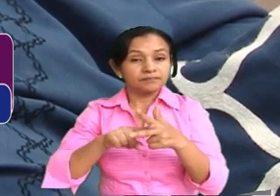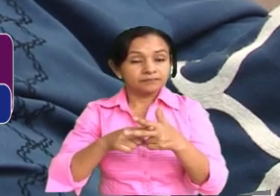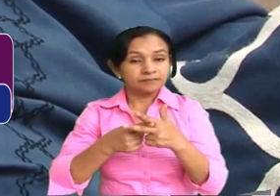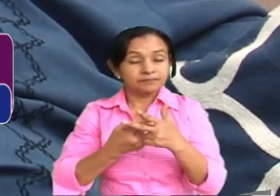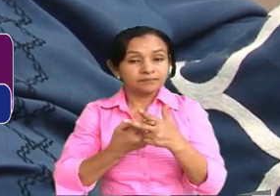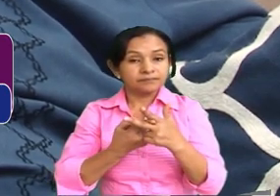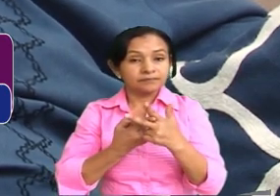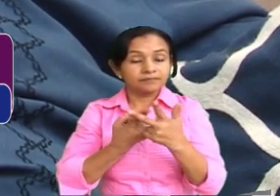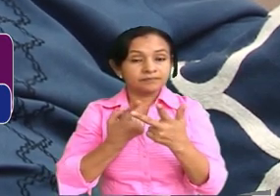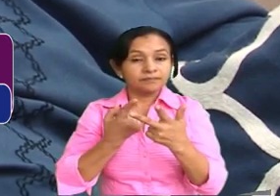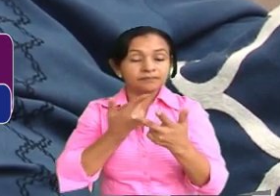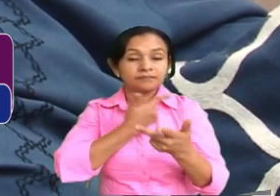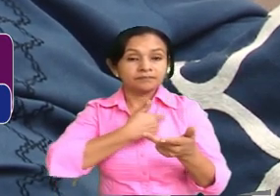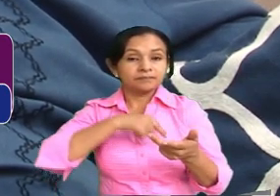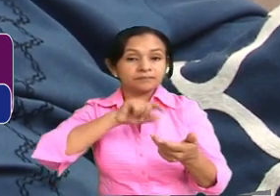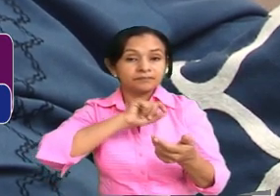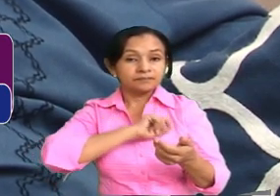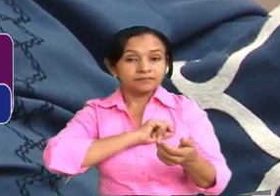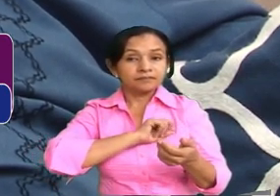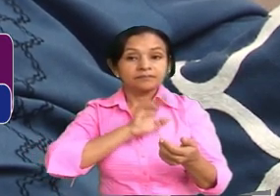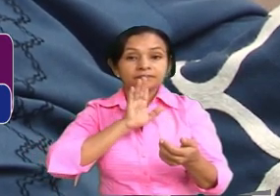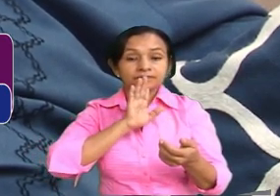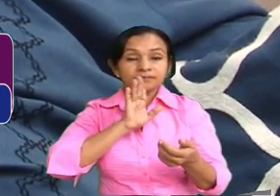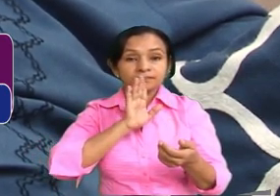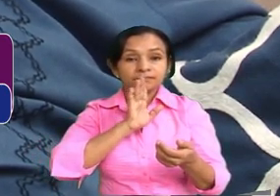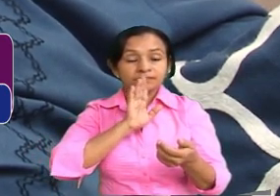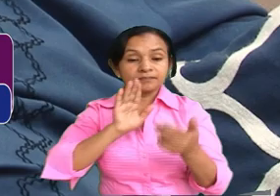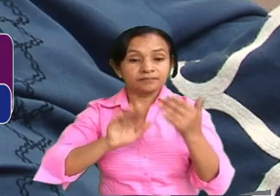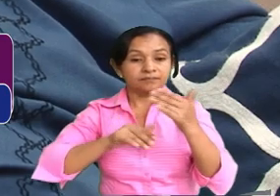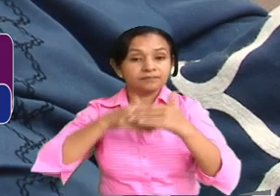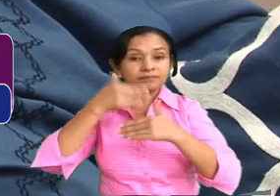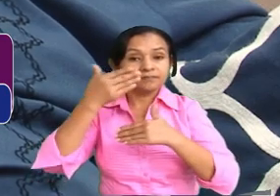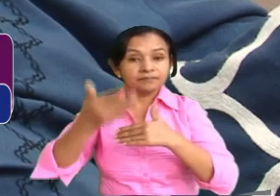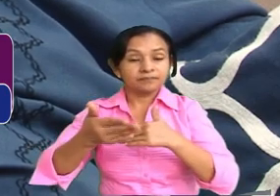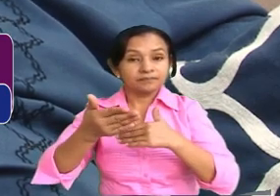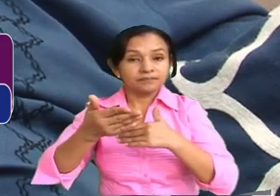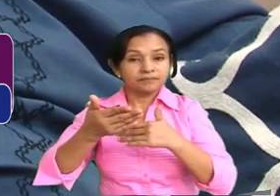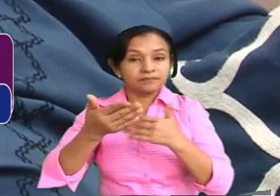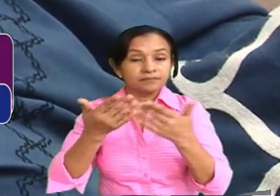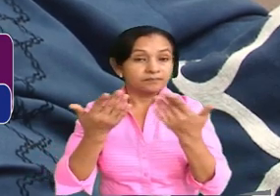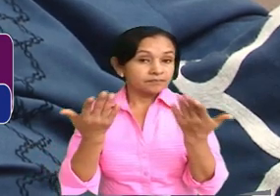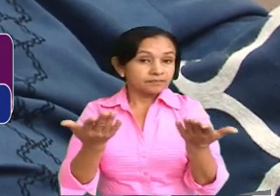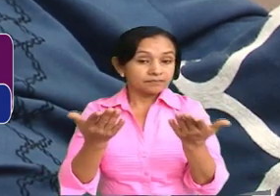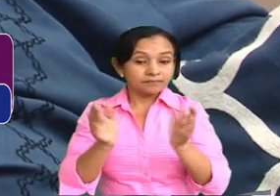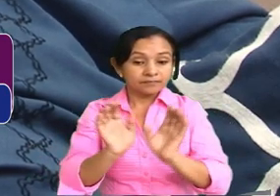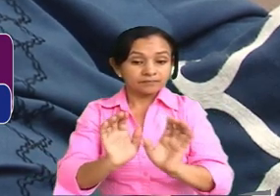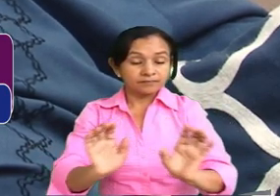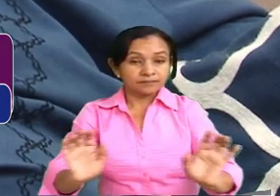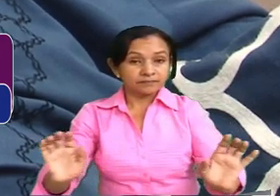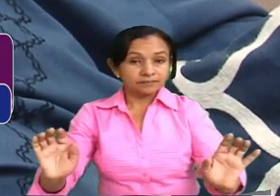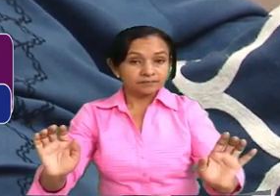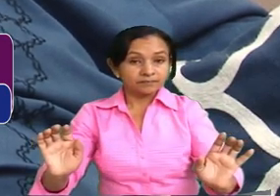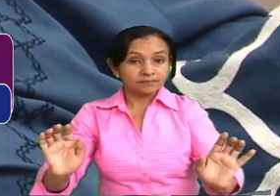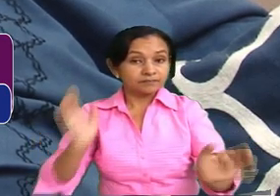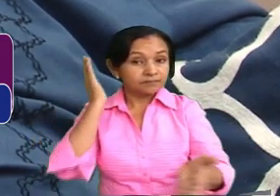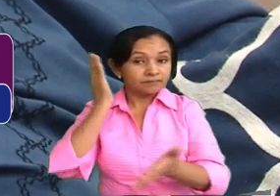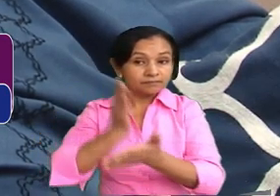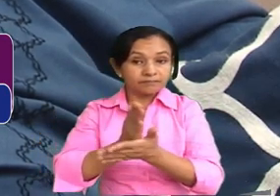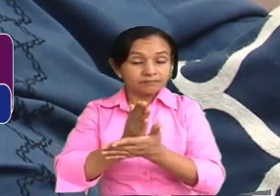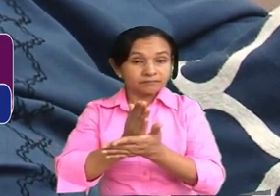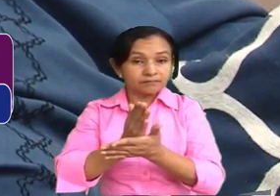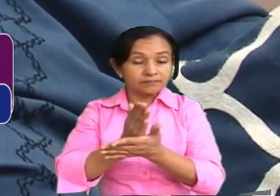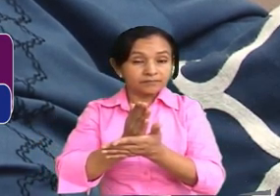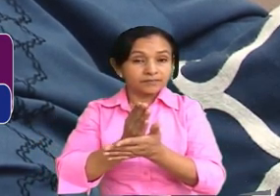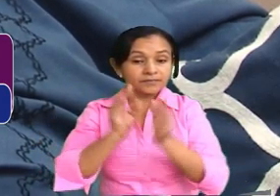la lengua mestiza, el español, pues. Para que así, porque si vos de un solo le vas a